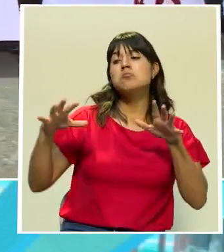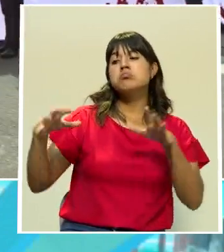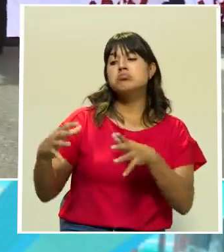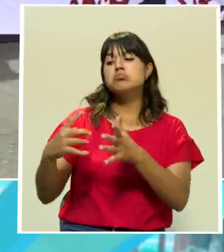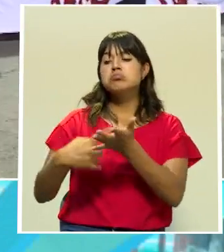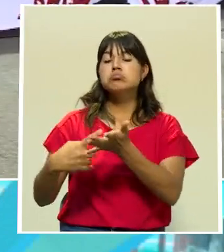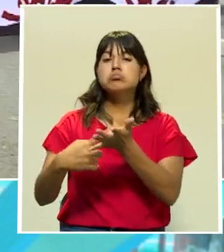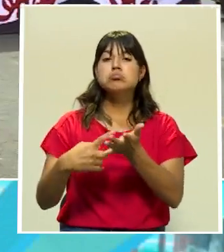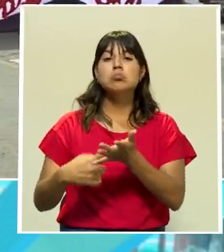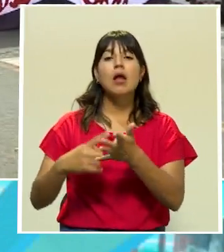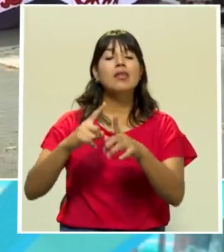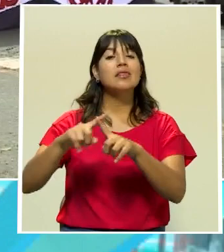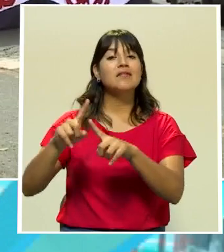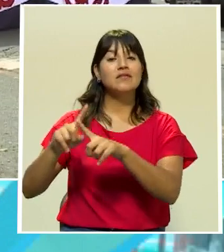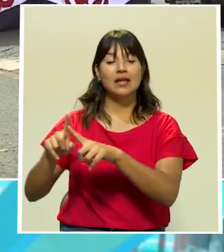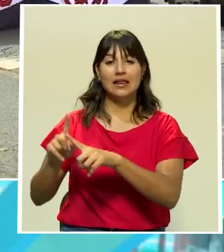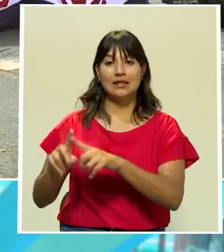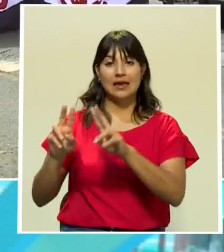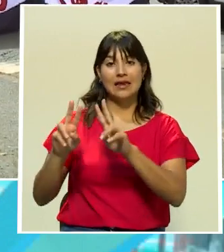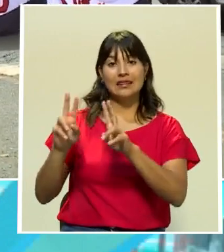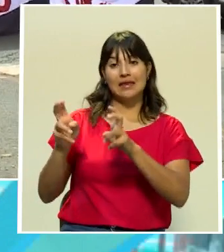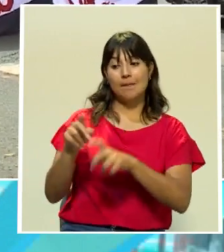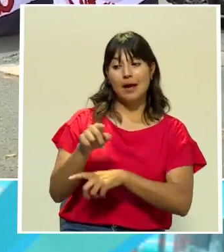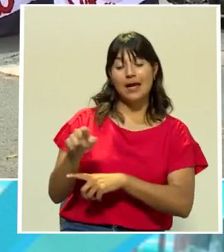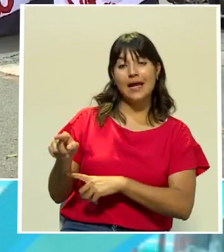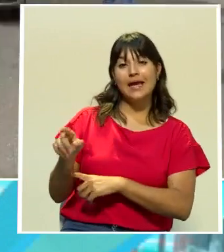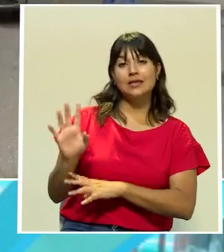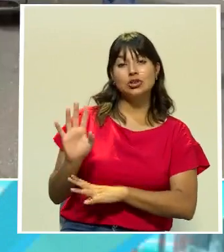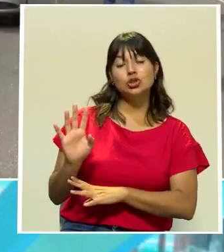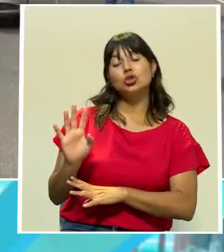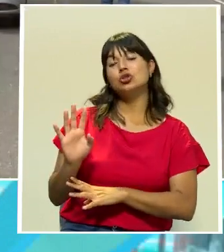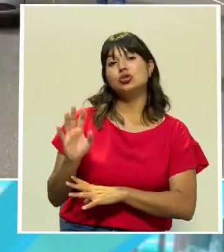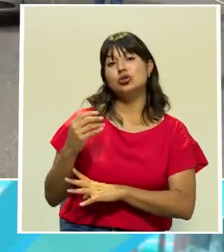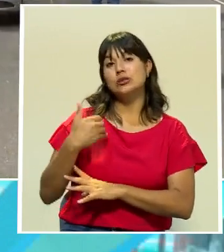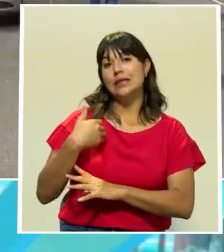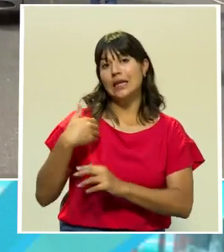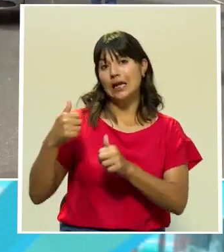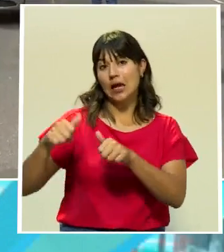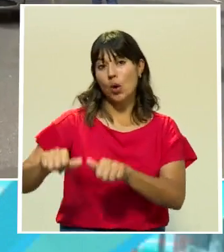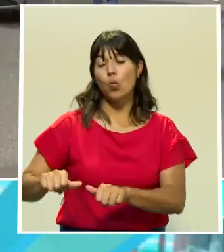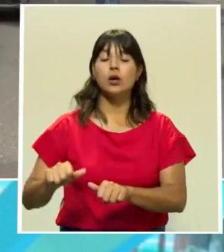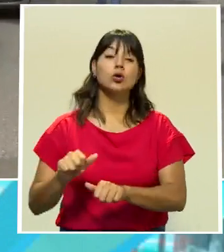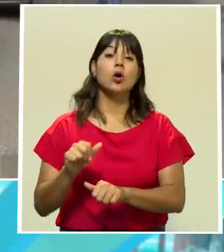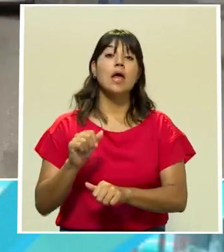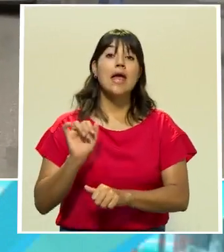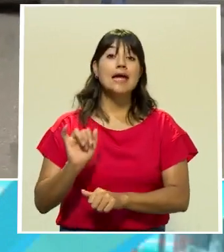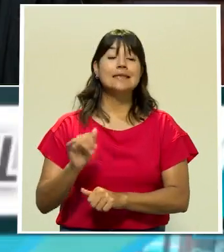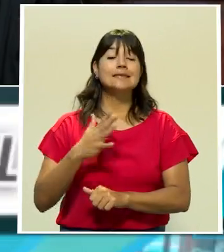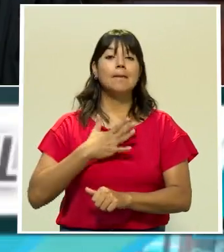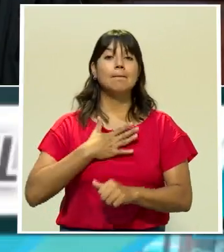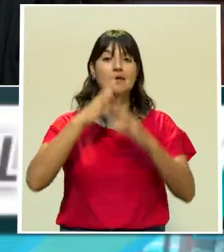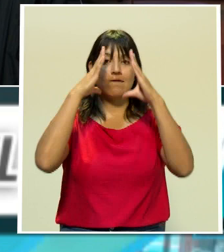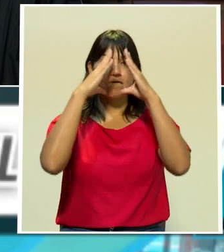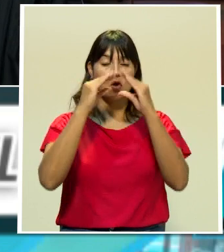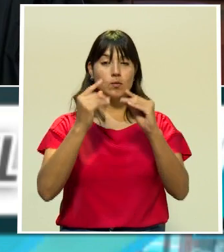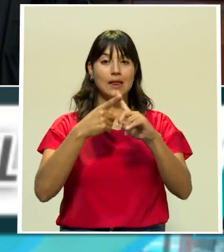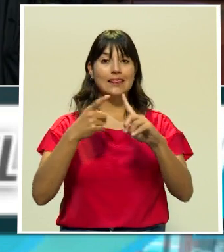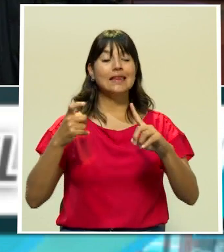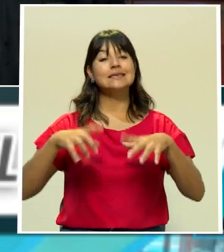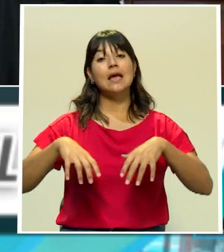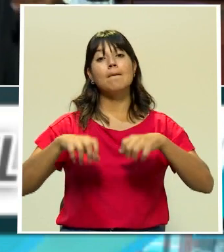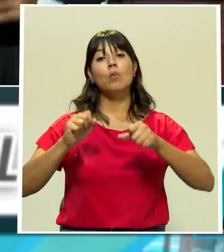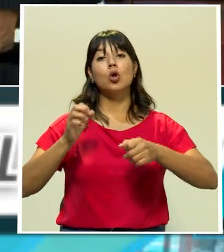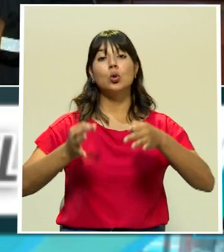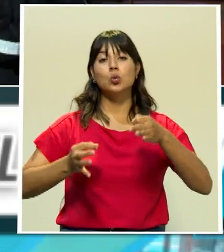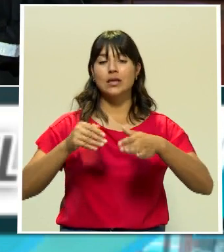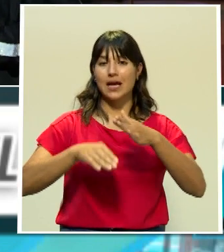para discutir los temas que estos dos grupos tienen afín. Don Ernesto, esta es la información que tenemos desde el Poder Judicial en San